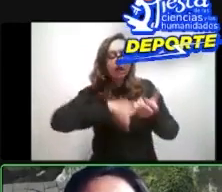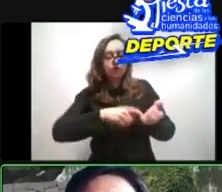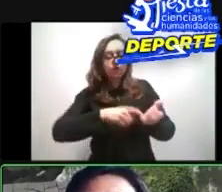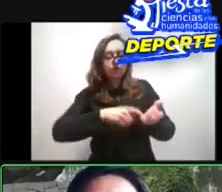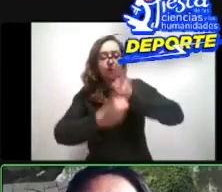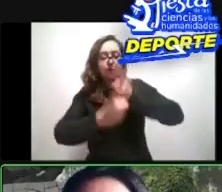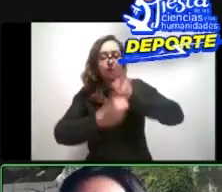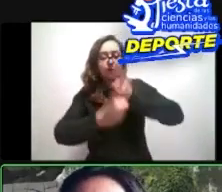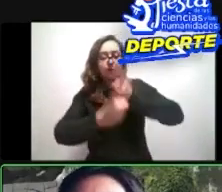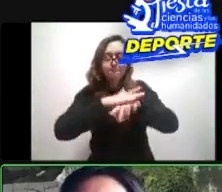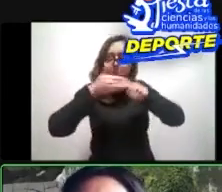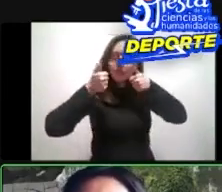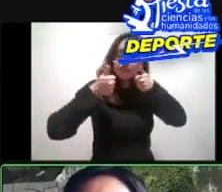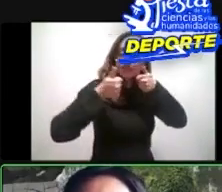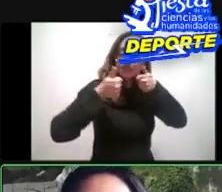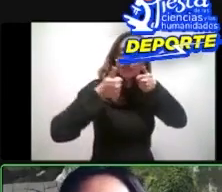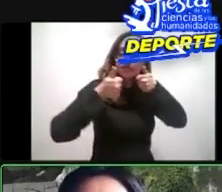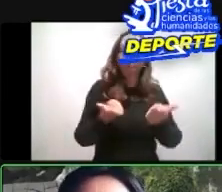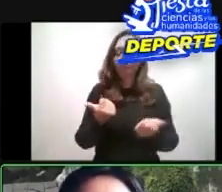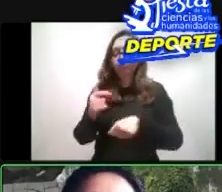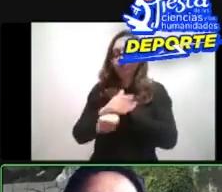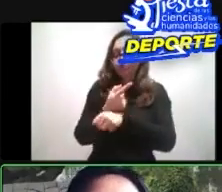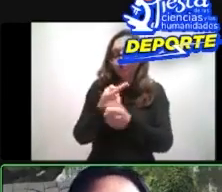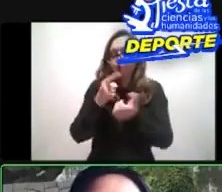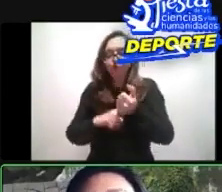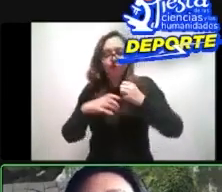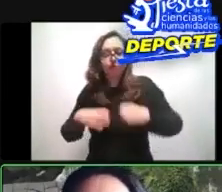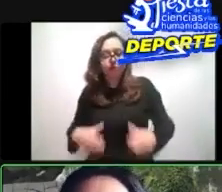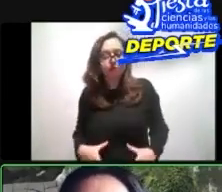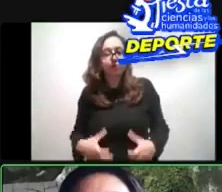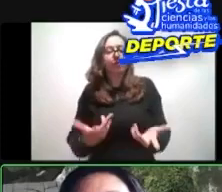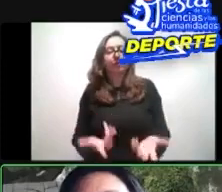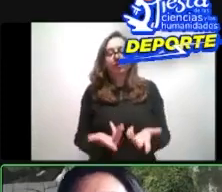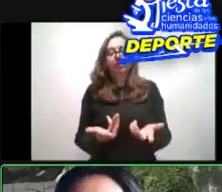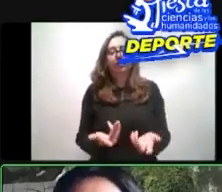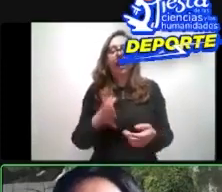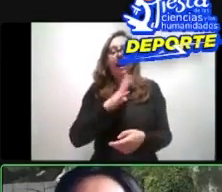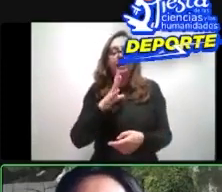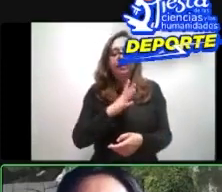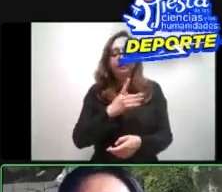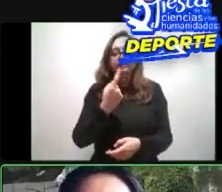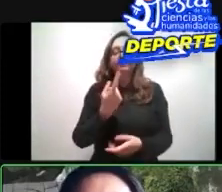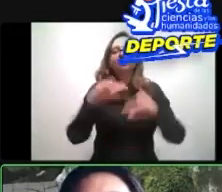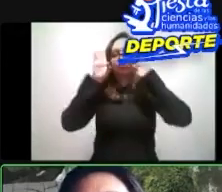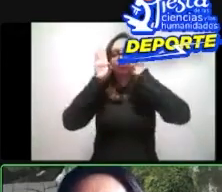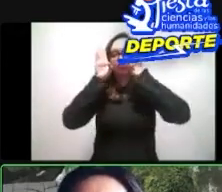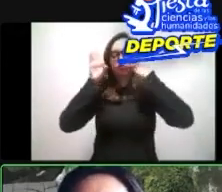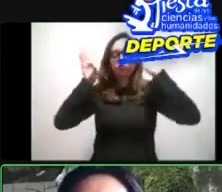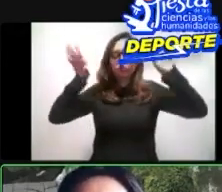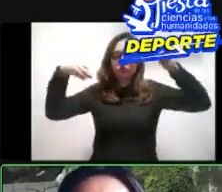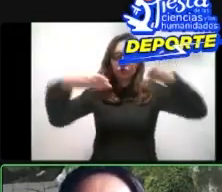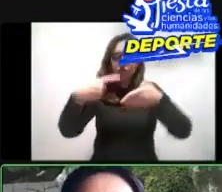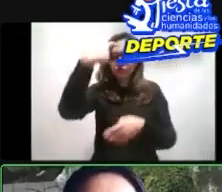precisa porque integra varios aspectos como va a ser la meditación, la concentración mental, el